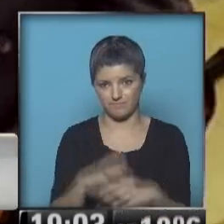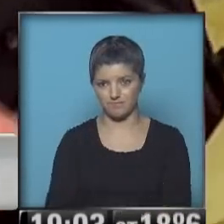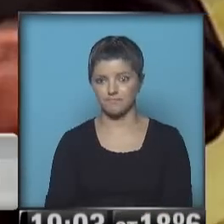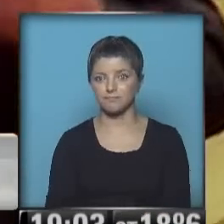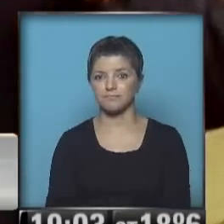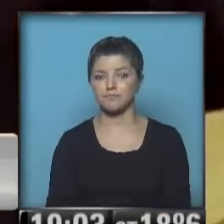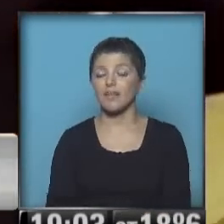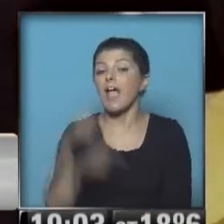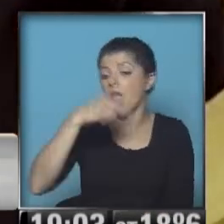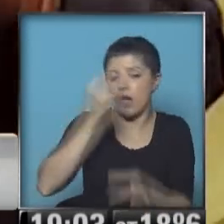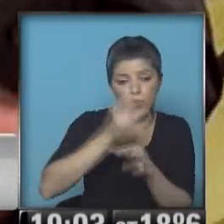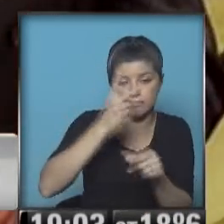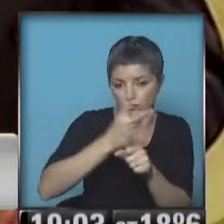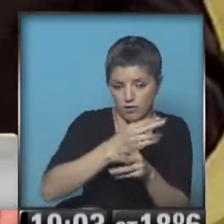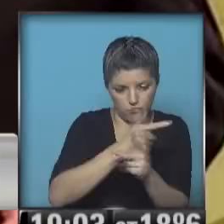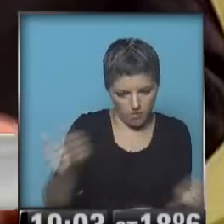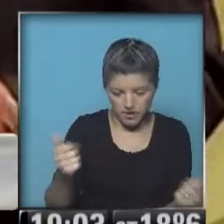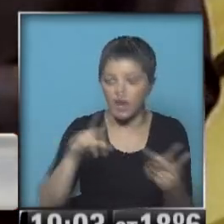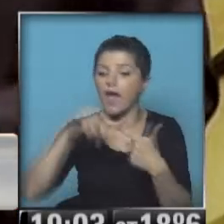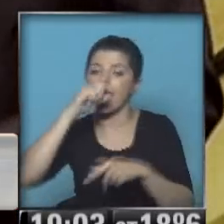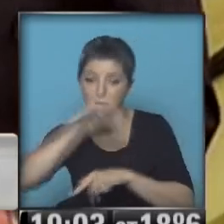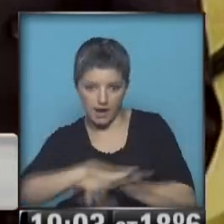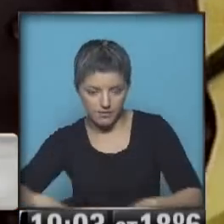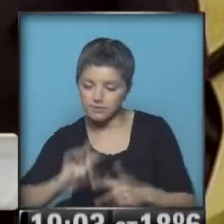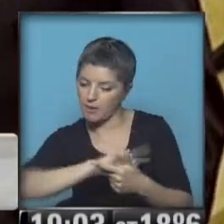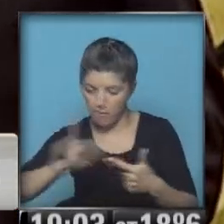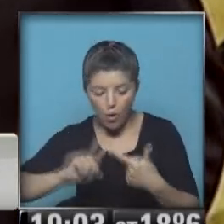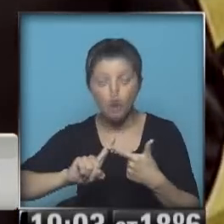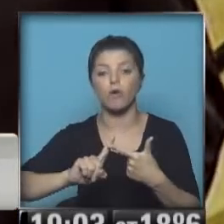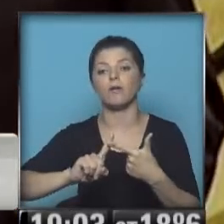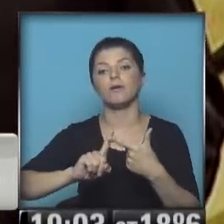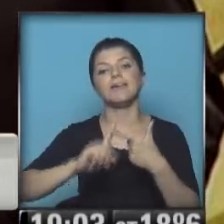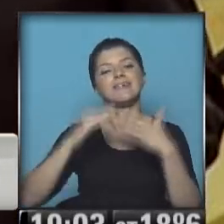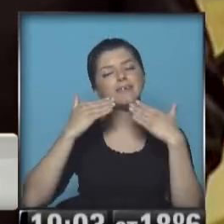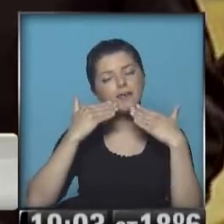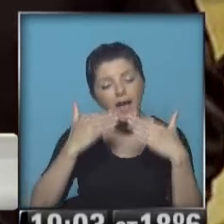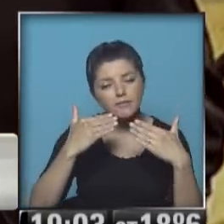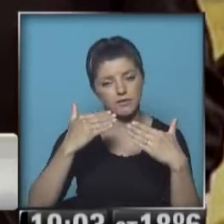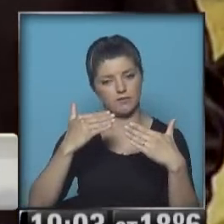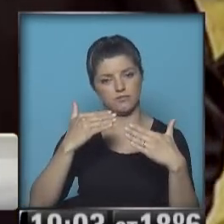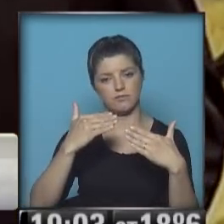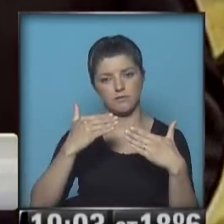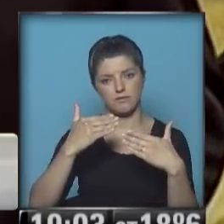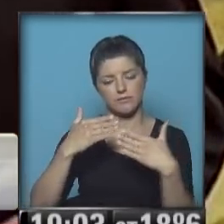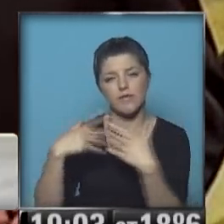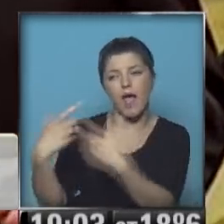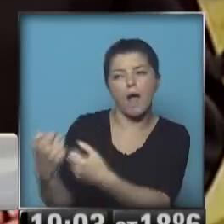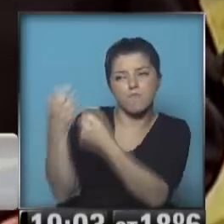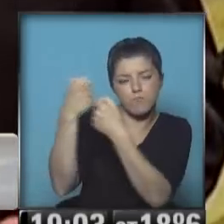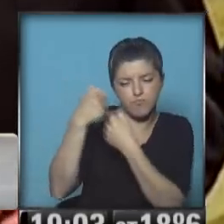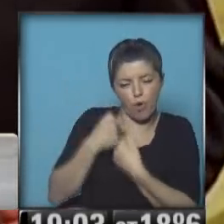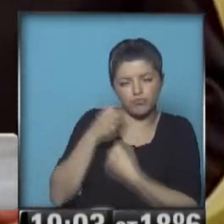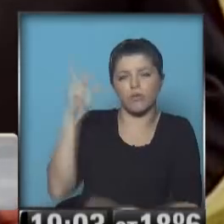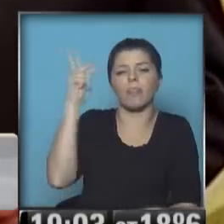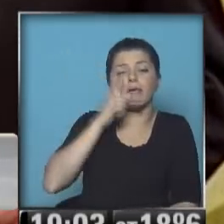escuela secundaria, no había jardín, es de 5, y gracias a la gran ayuda de ese gran militante que fue